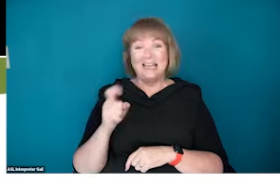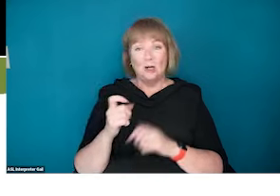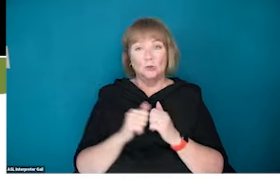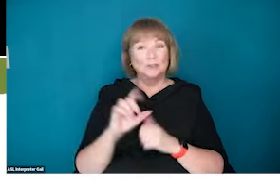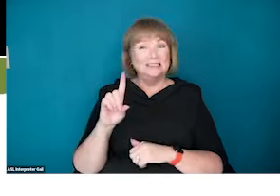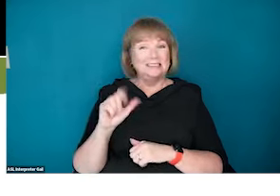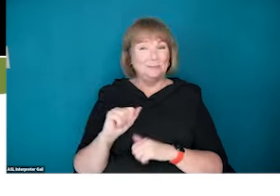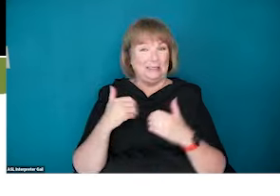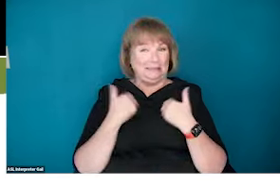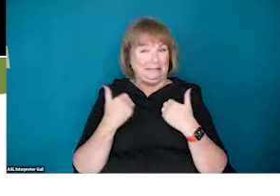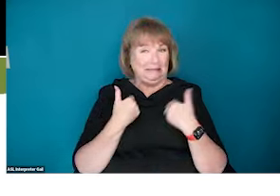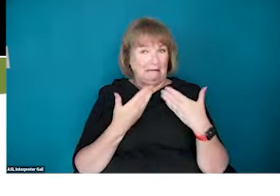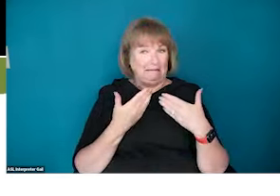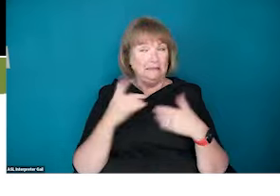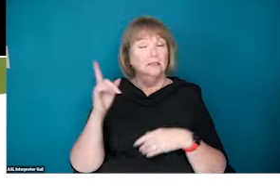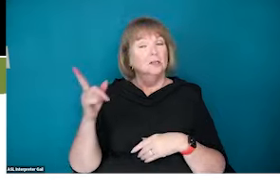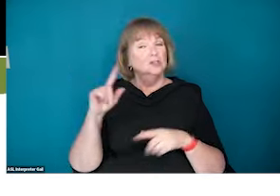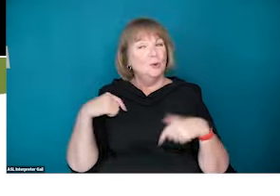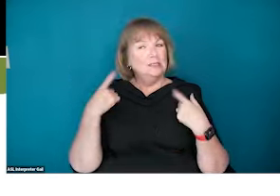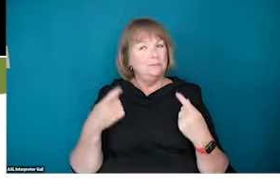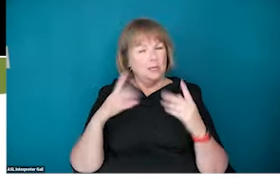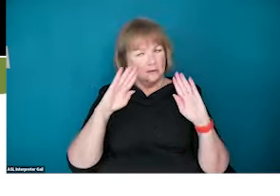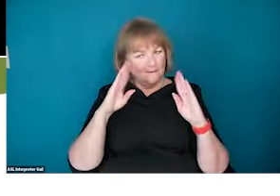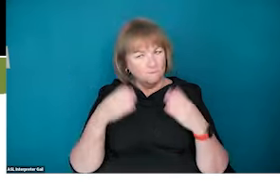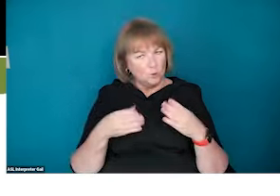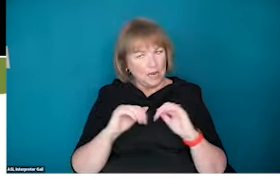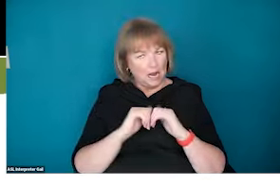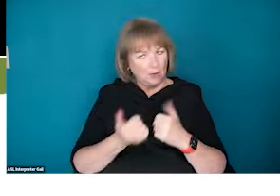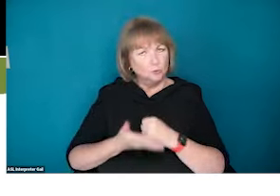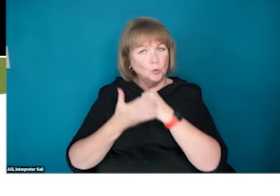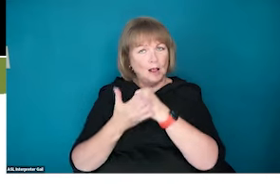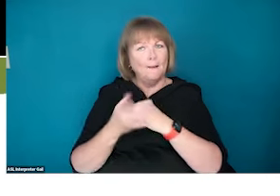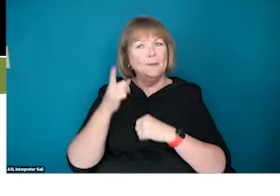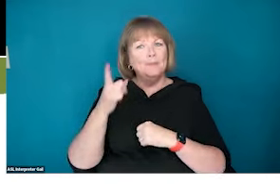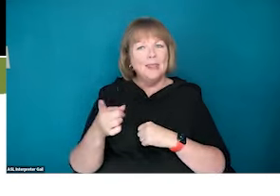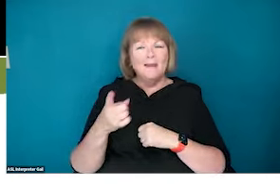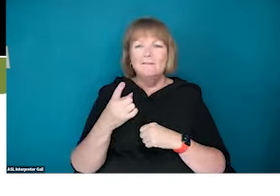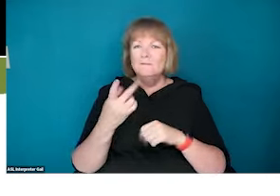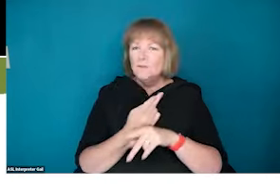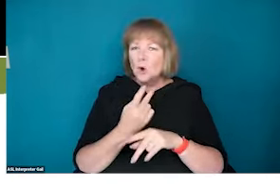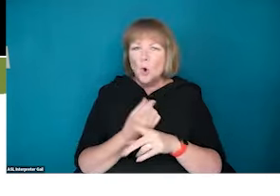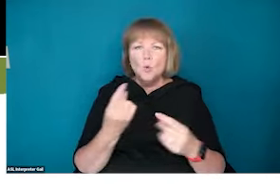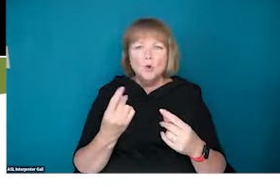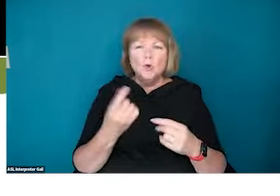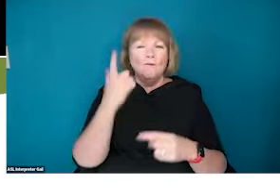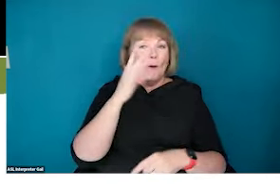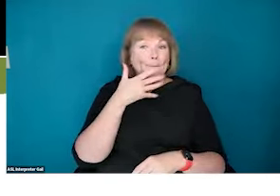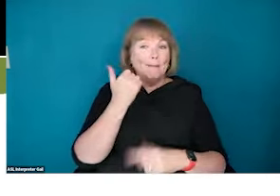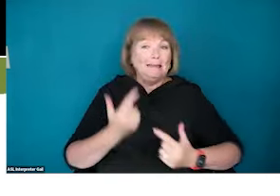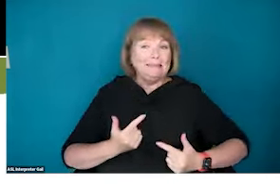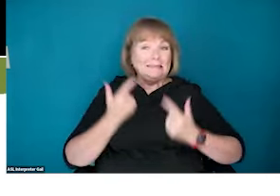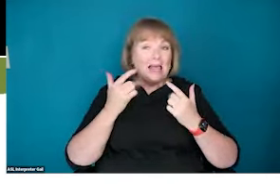muy comprometidos en escoger cuáles eran las mejores cosas para cosas y a medida que él iba creciendo, fue muy importante